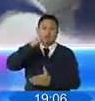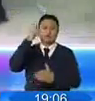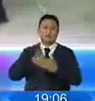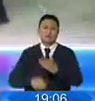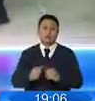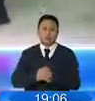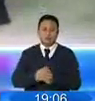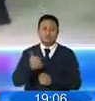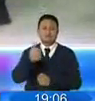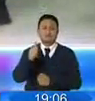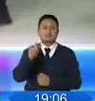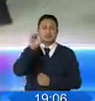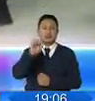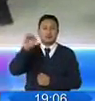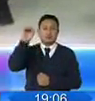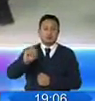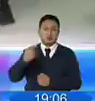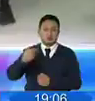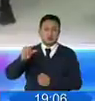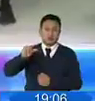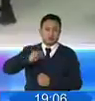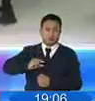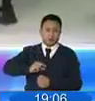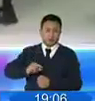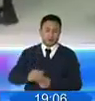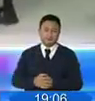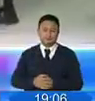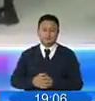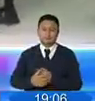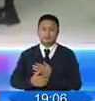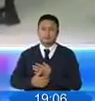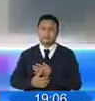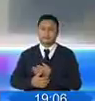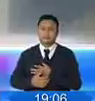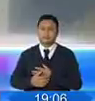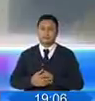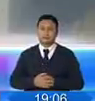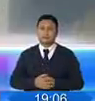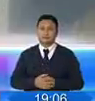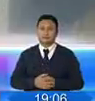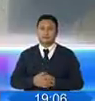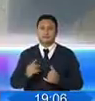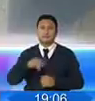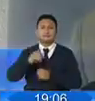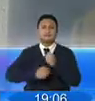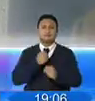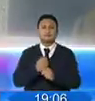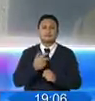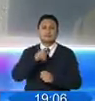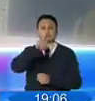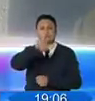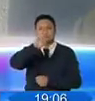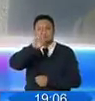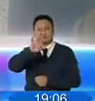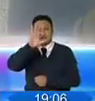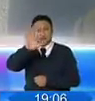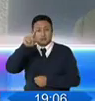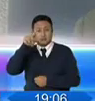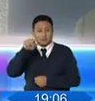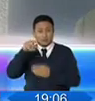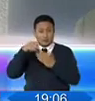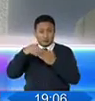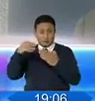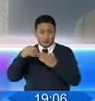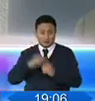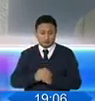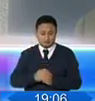multa equivalente al 10% de la remuneración básica unificada. Para este año la remuneración es de $375, es